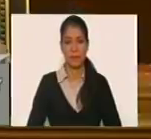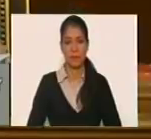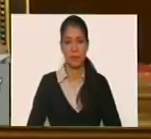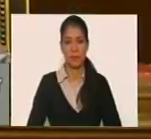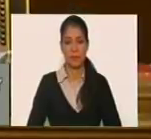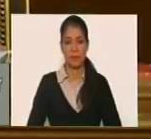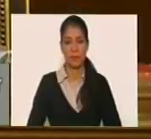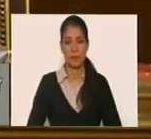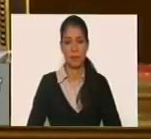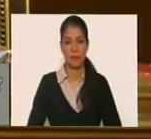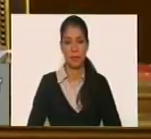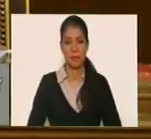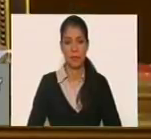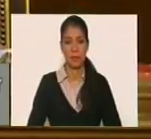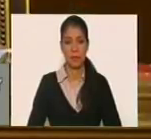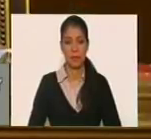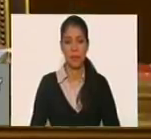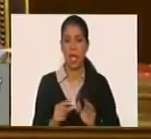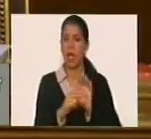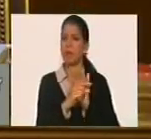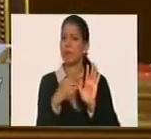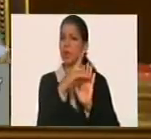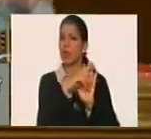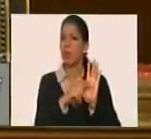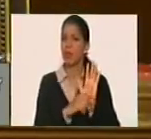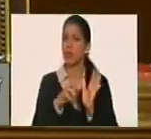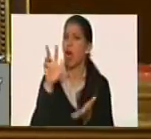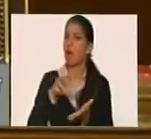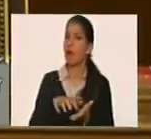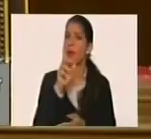En consideración, disposición final única,